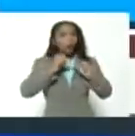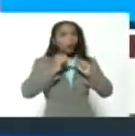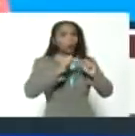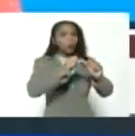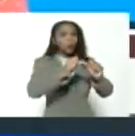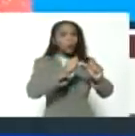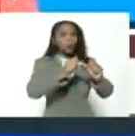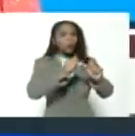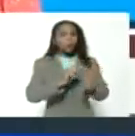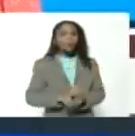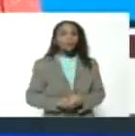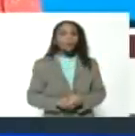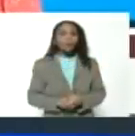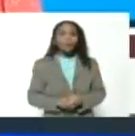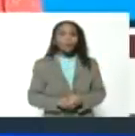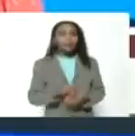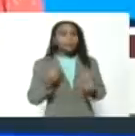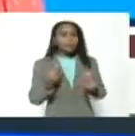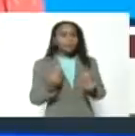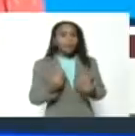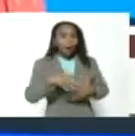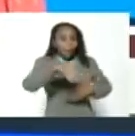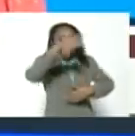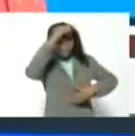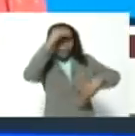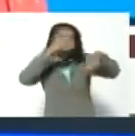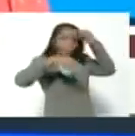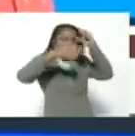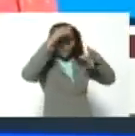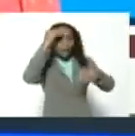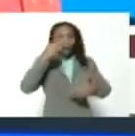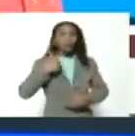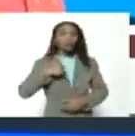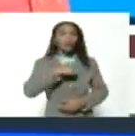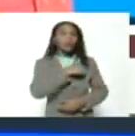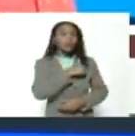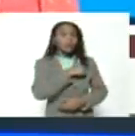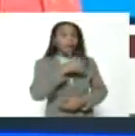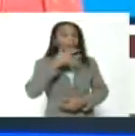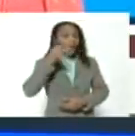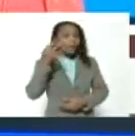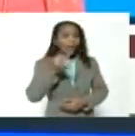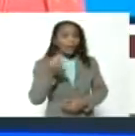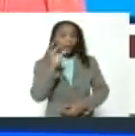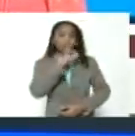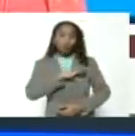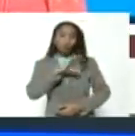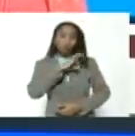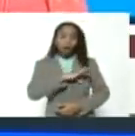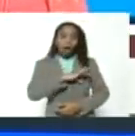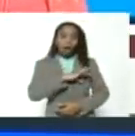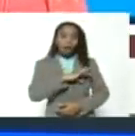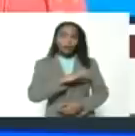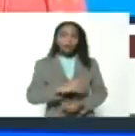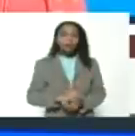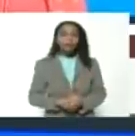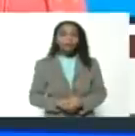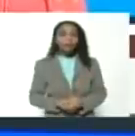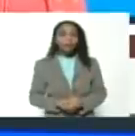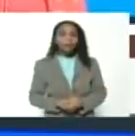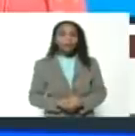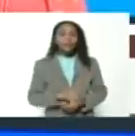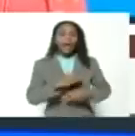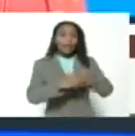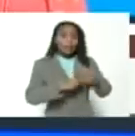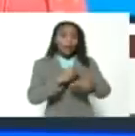y permanente para aprender de nuestras realidades sociales y